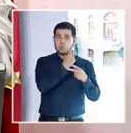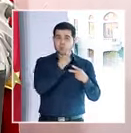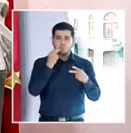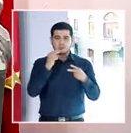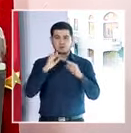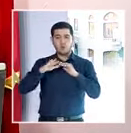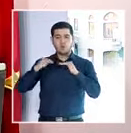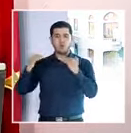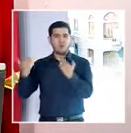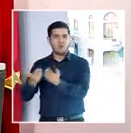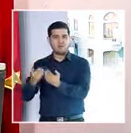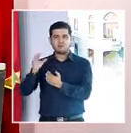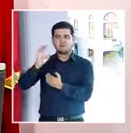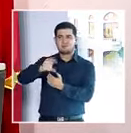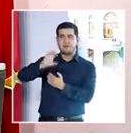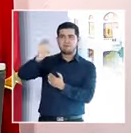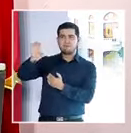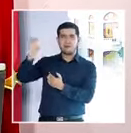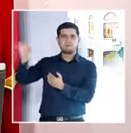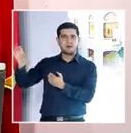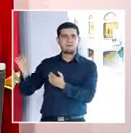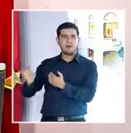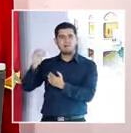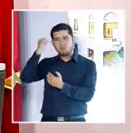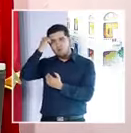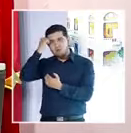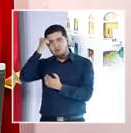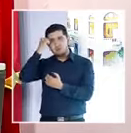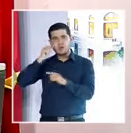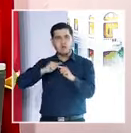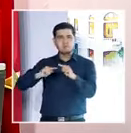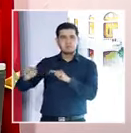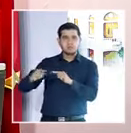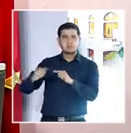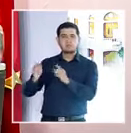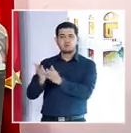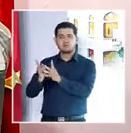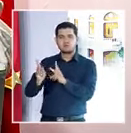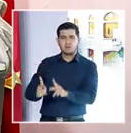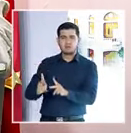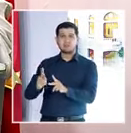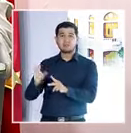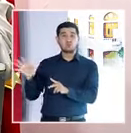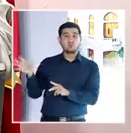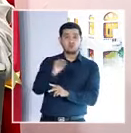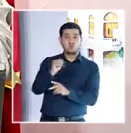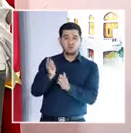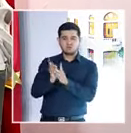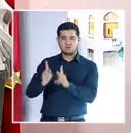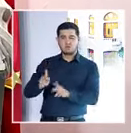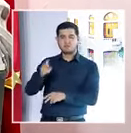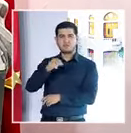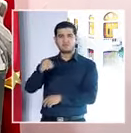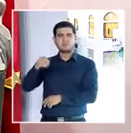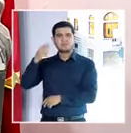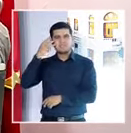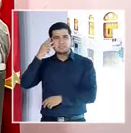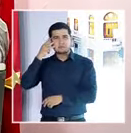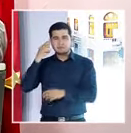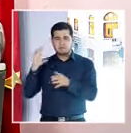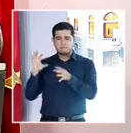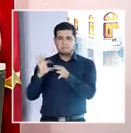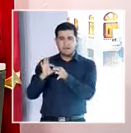docentes, directivos docentes, administrativos, la población estudiantil de Norte de Santander y de